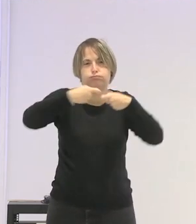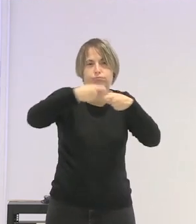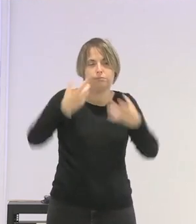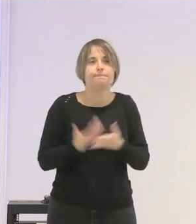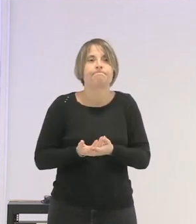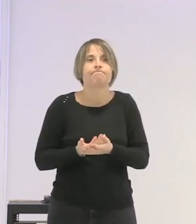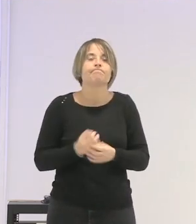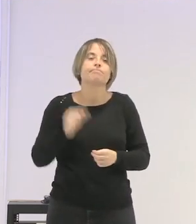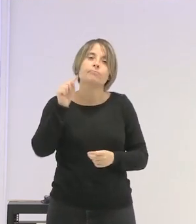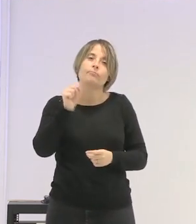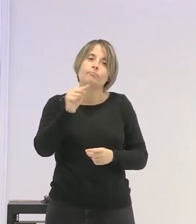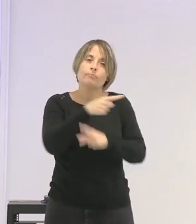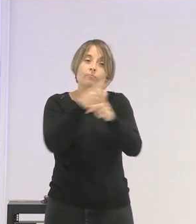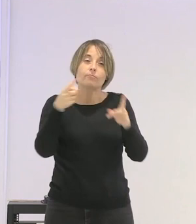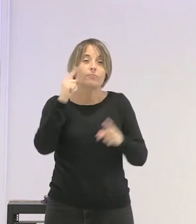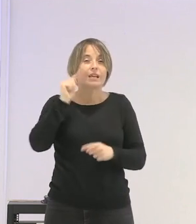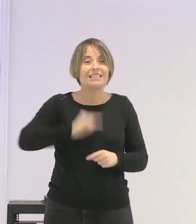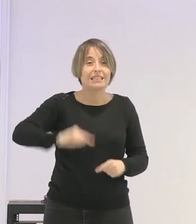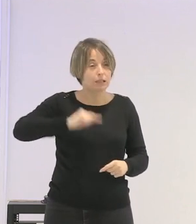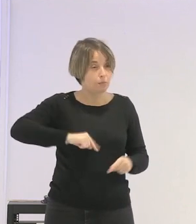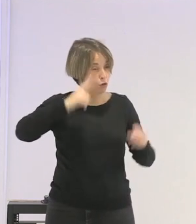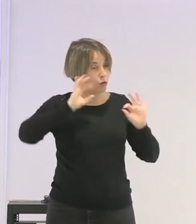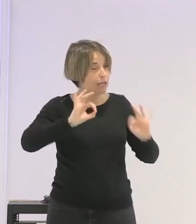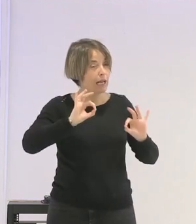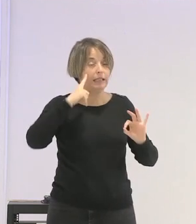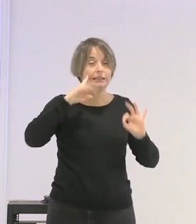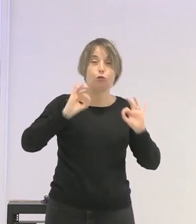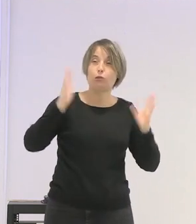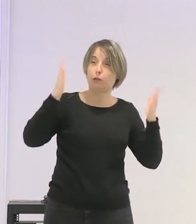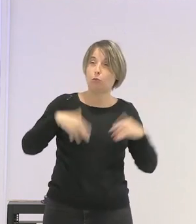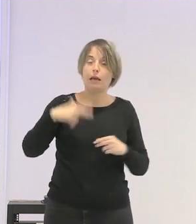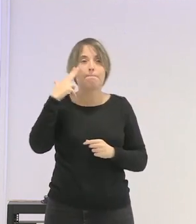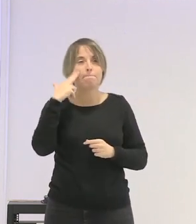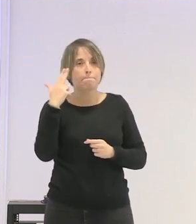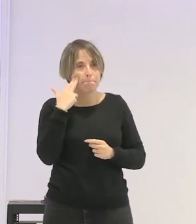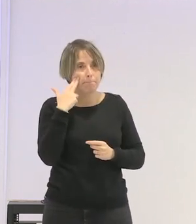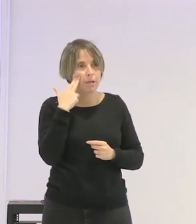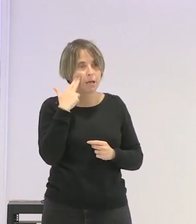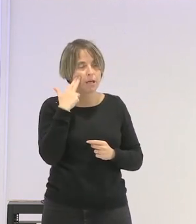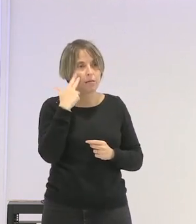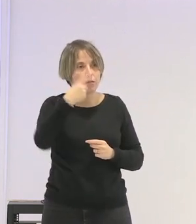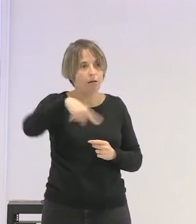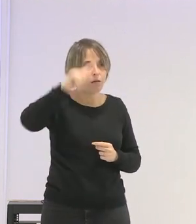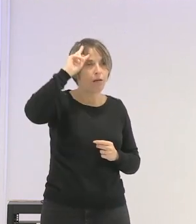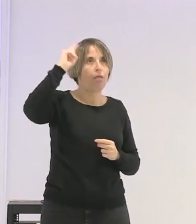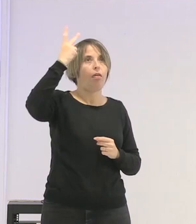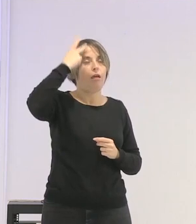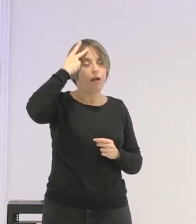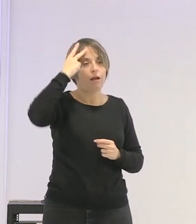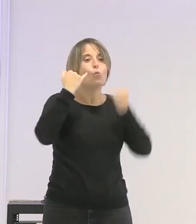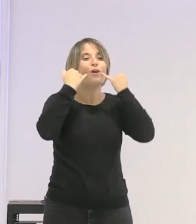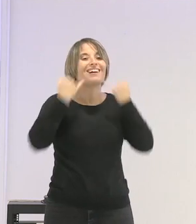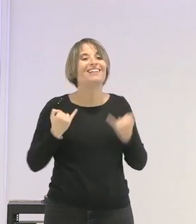alguna manera esos sentimientos que son reales, ¿no?, de inseguridad, de miedo, se reinterpretan como una crisis de valores, ¿no?